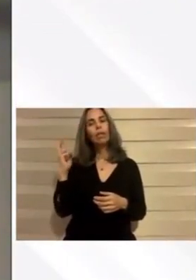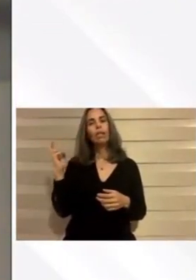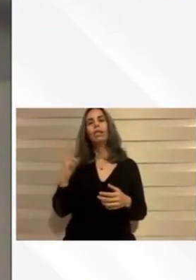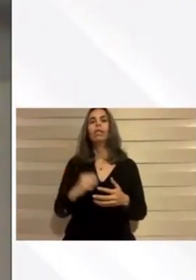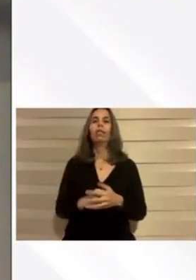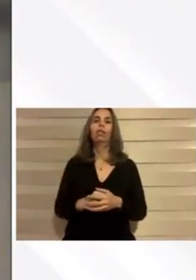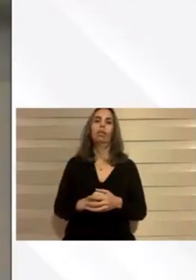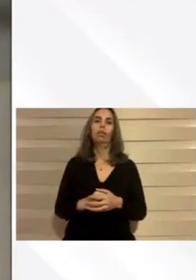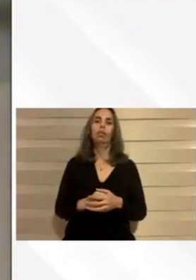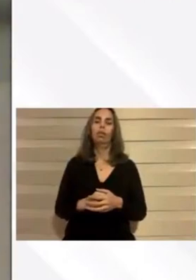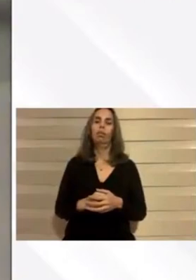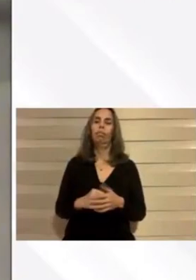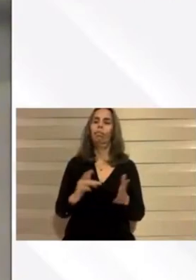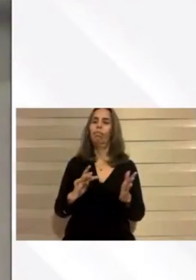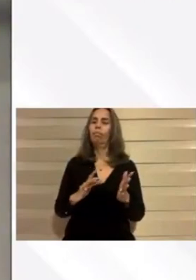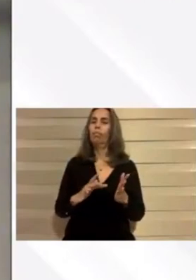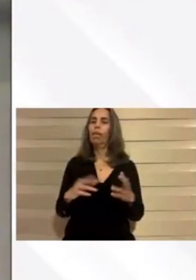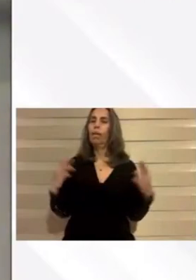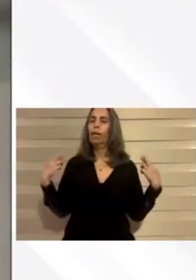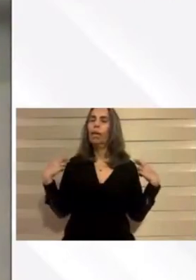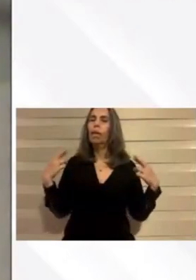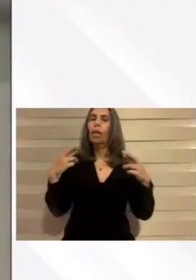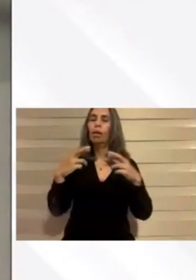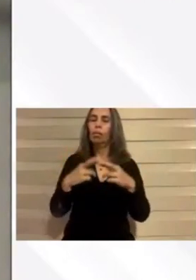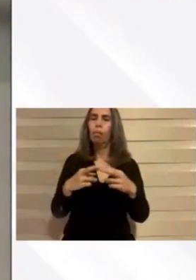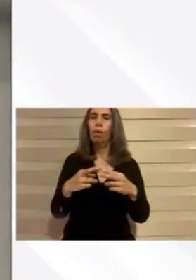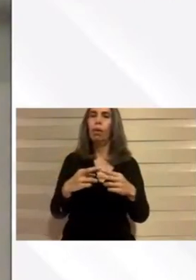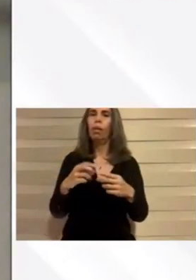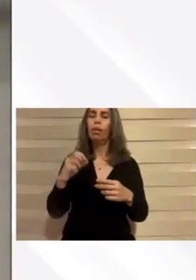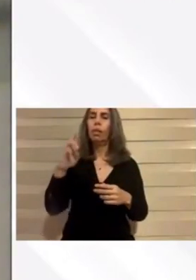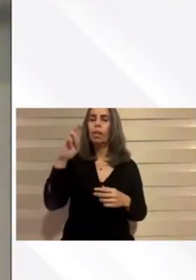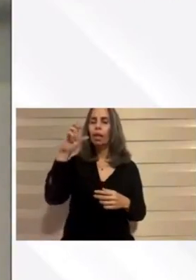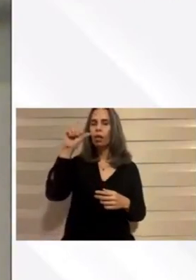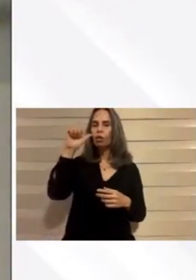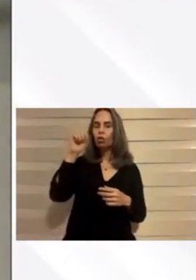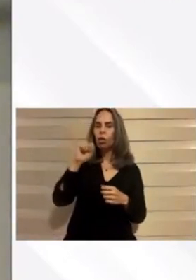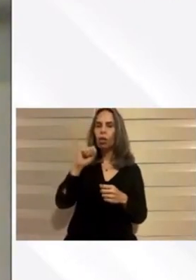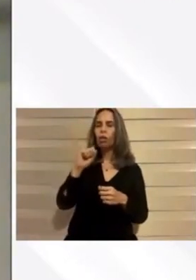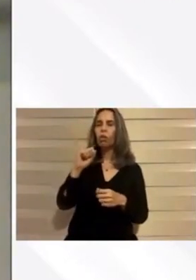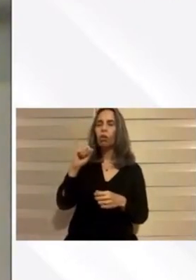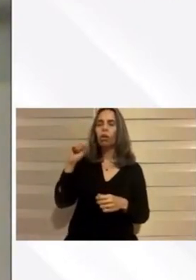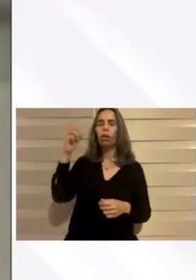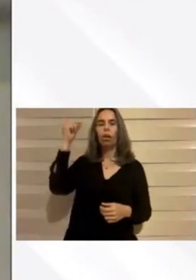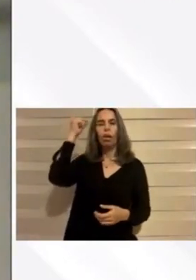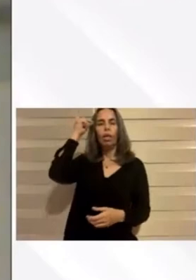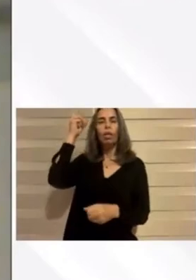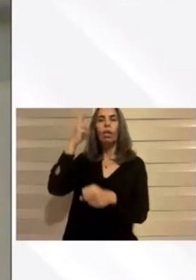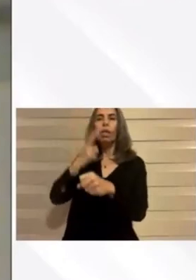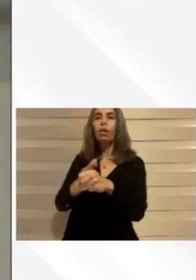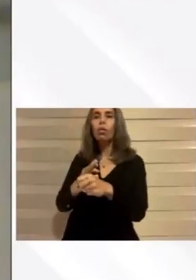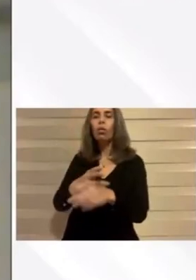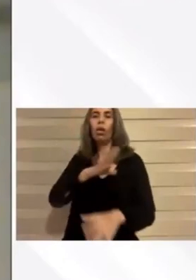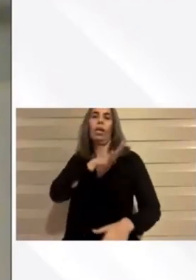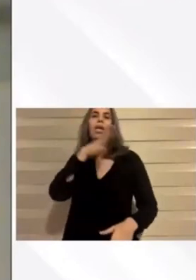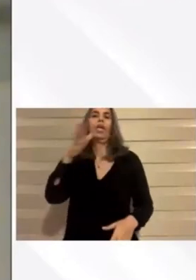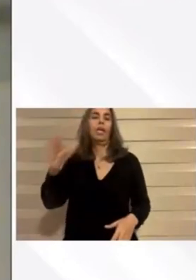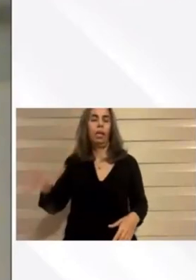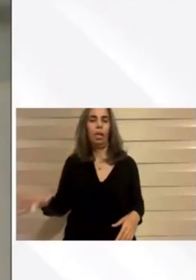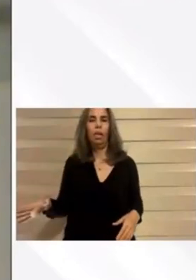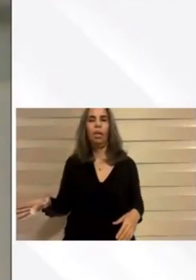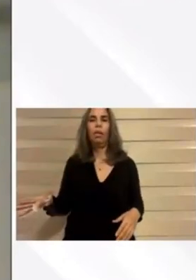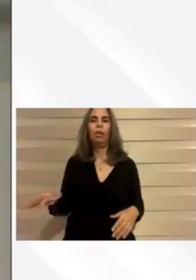maestra Rosario Sánchez Ramos, directora general de Planeación, Programación